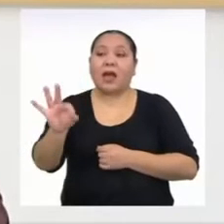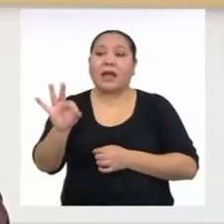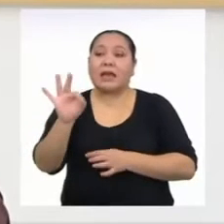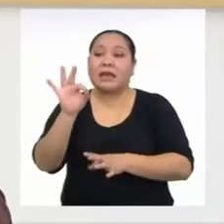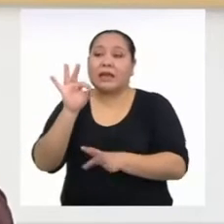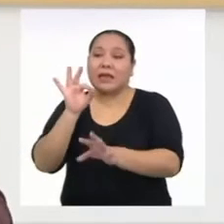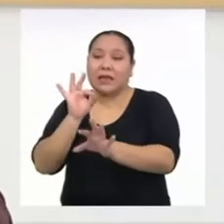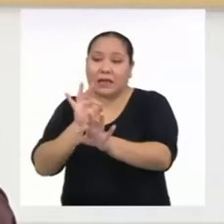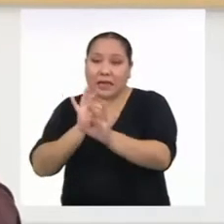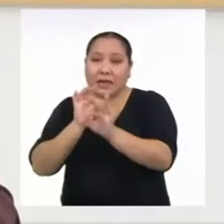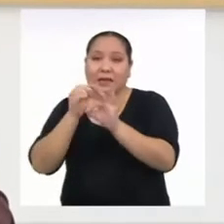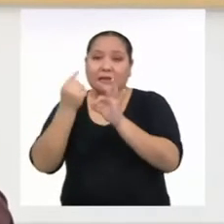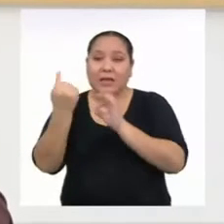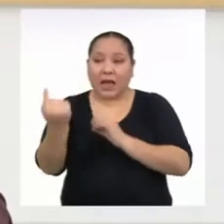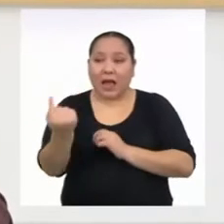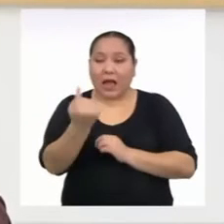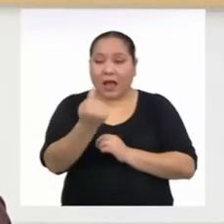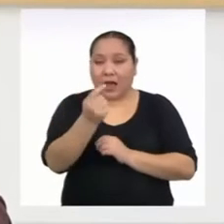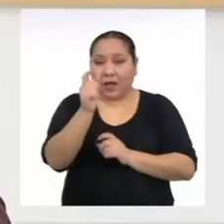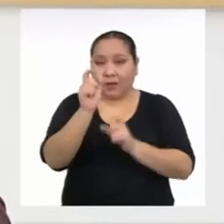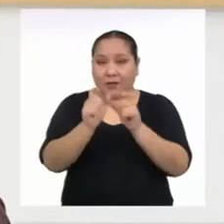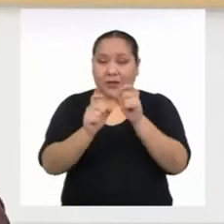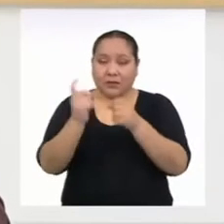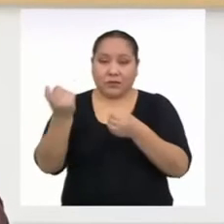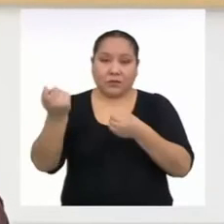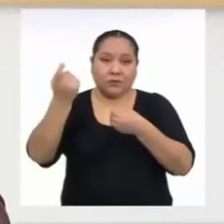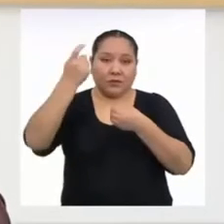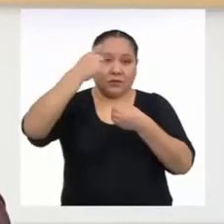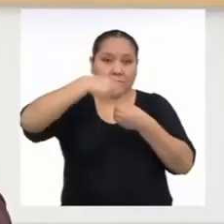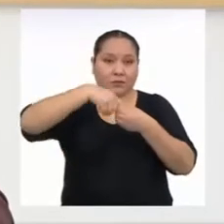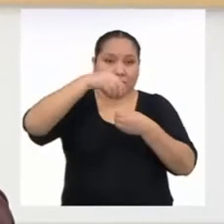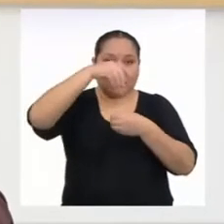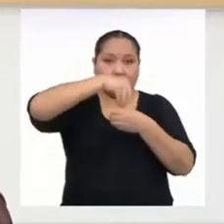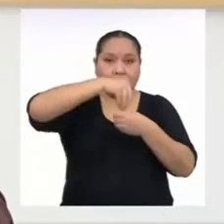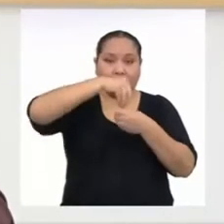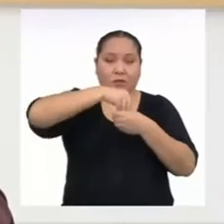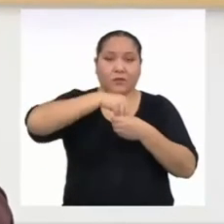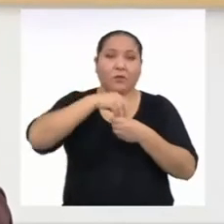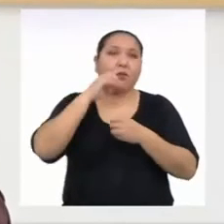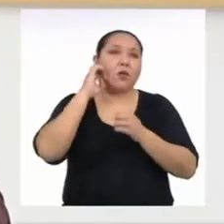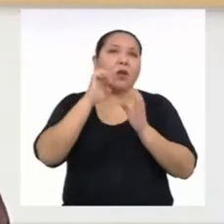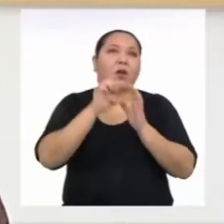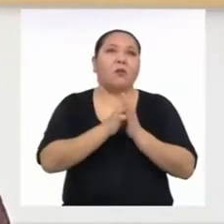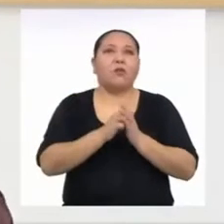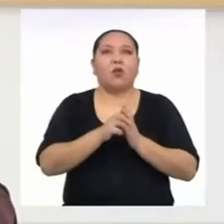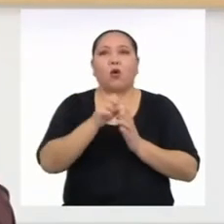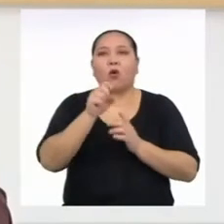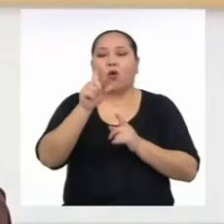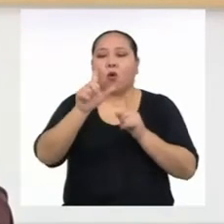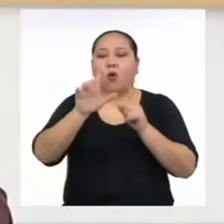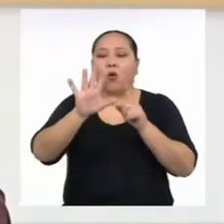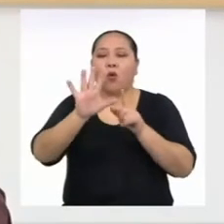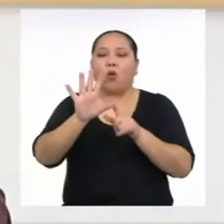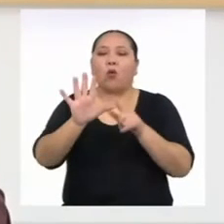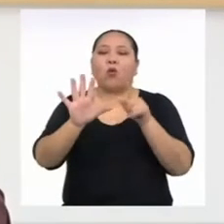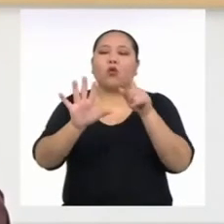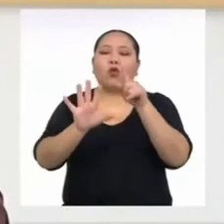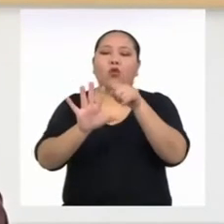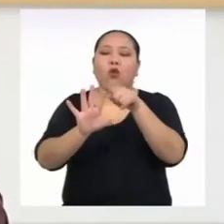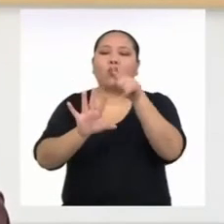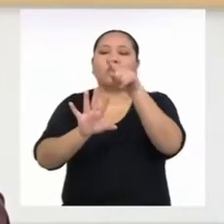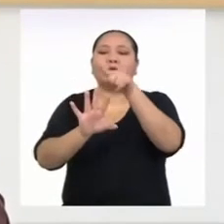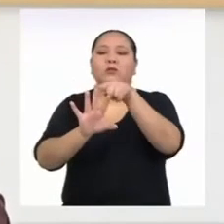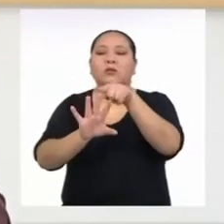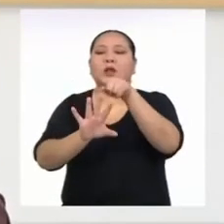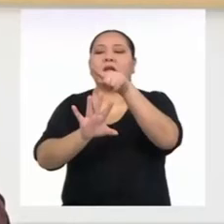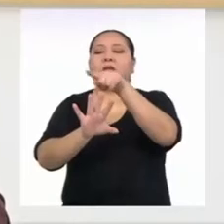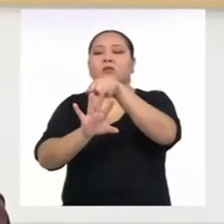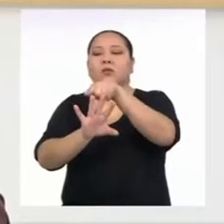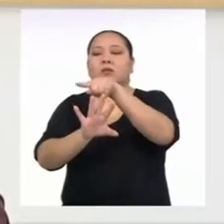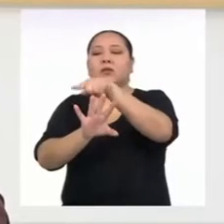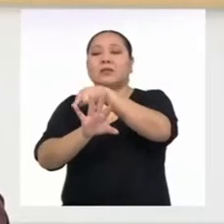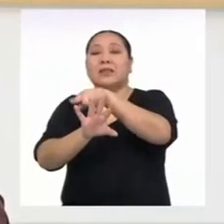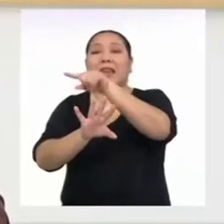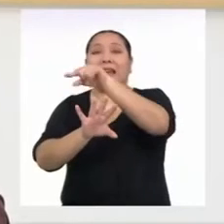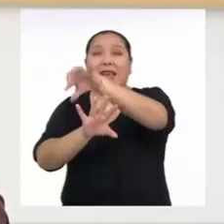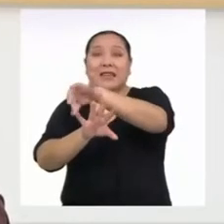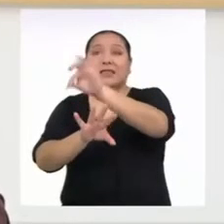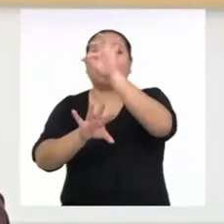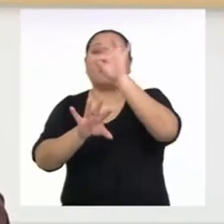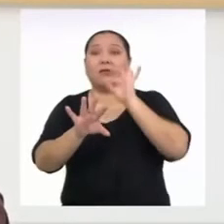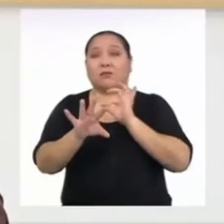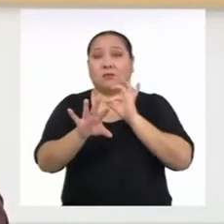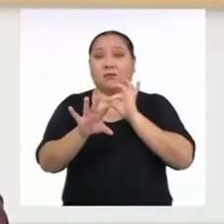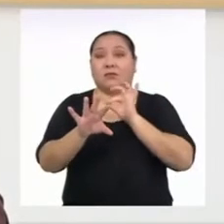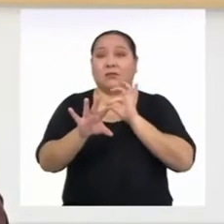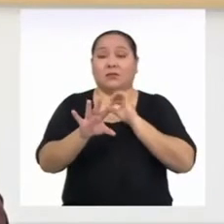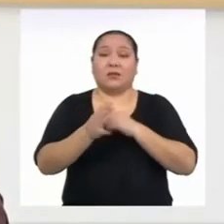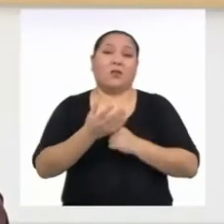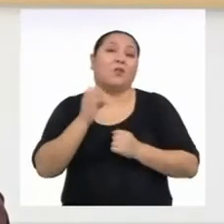muestra. Por ejemplo, puedes elegir que cada quinta persona sea parte de la muestra. Me refiero a que tu listado de 100